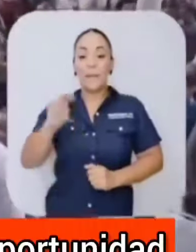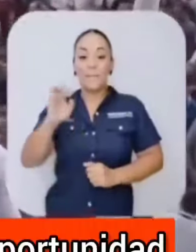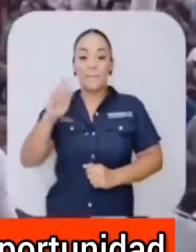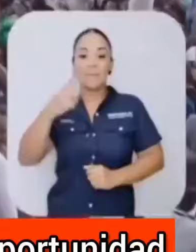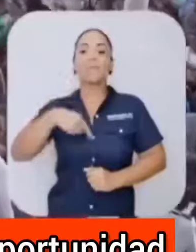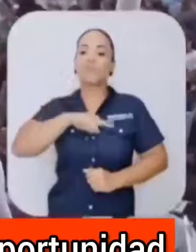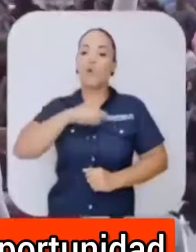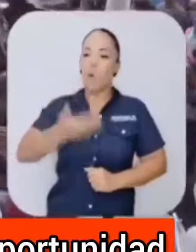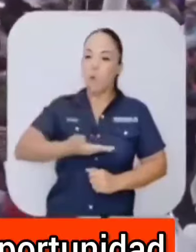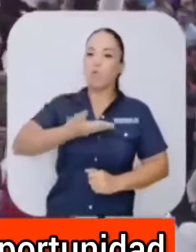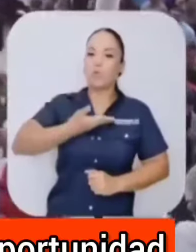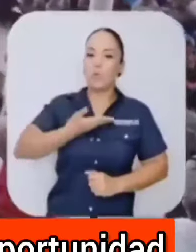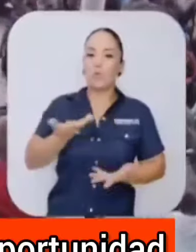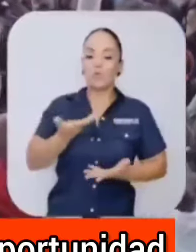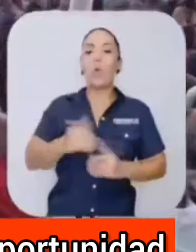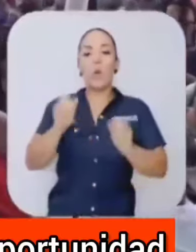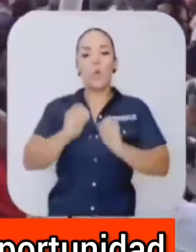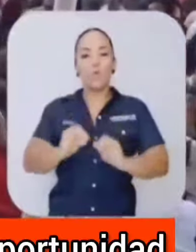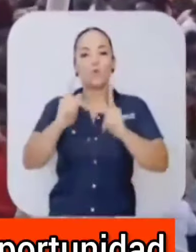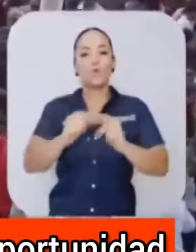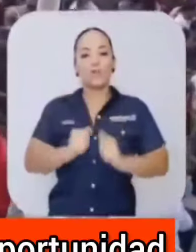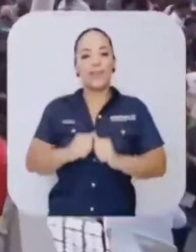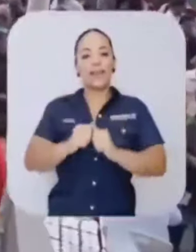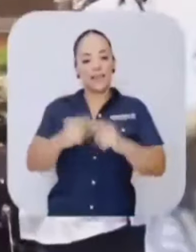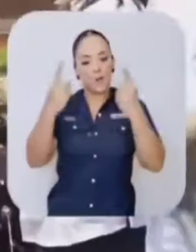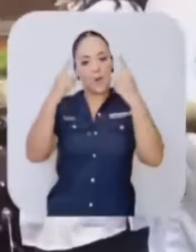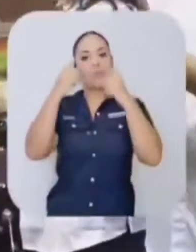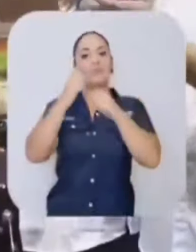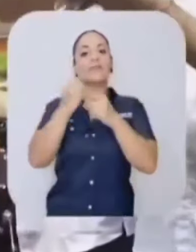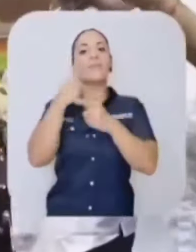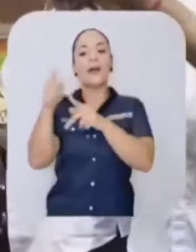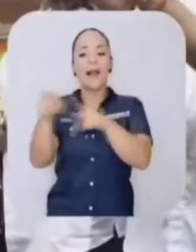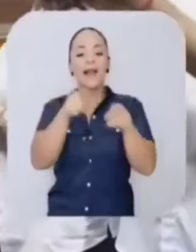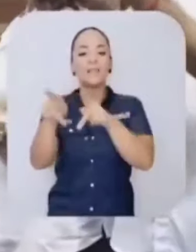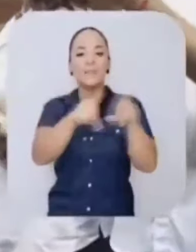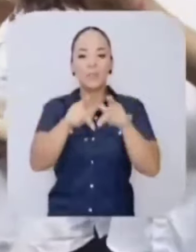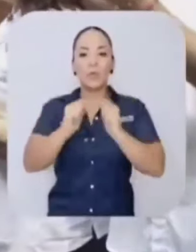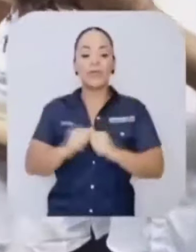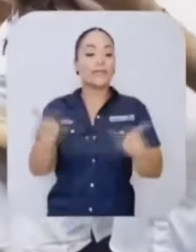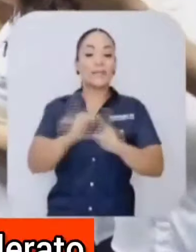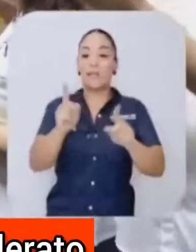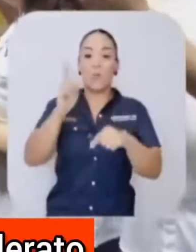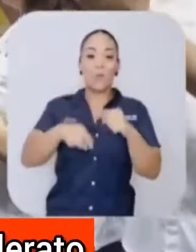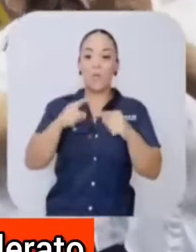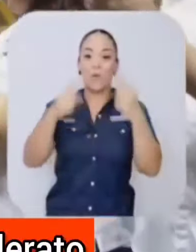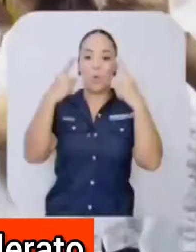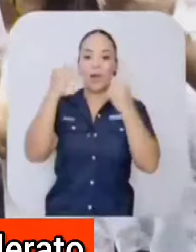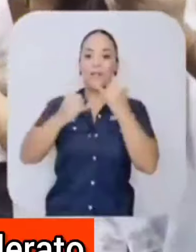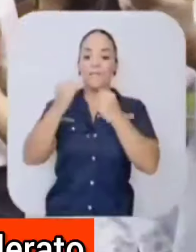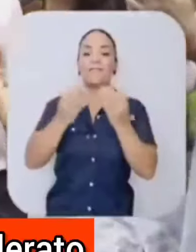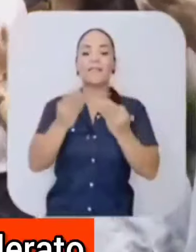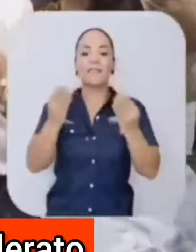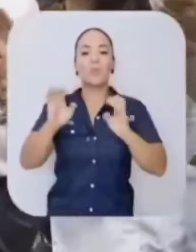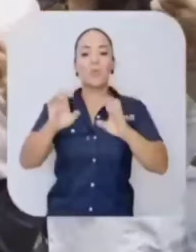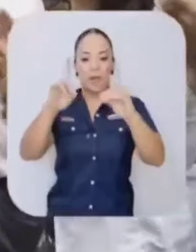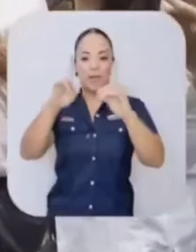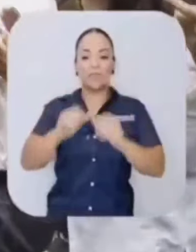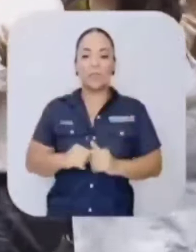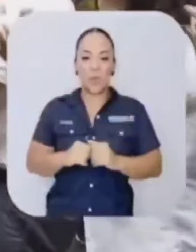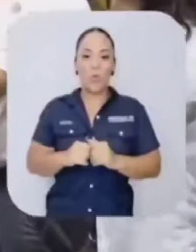En el MEP estamos muy orgullosos de la oportunidad que hemos desarrollado para aquellas personas que no han podido terminar su bachillerato